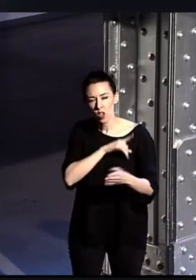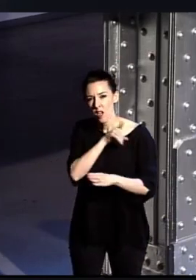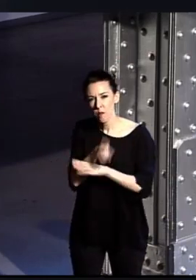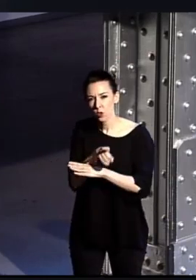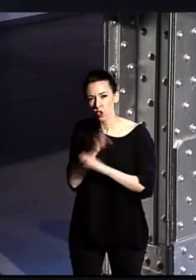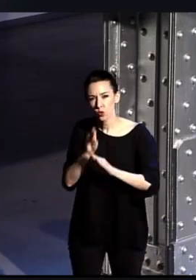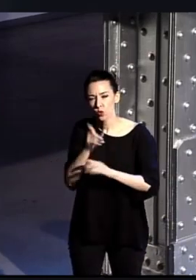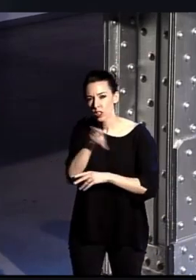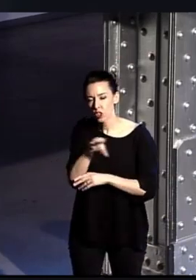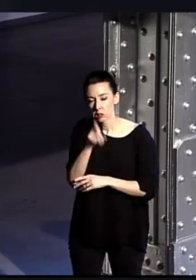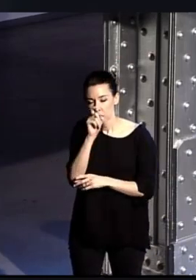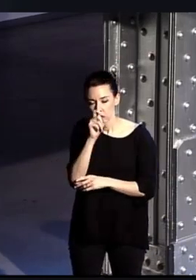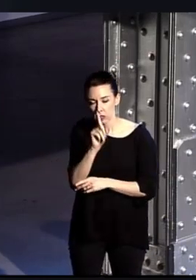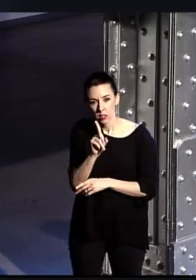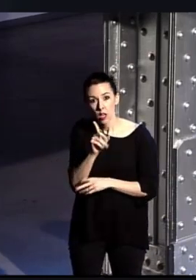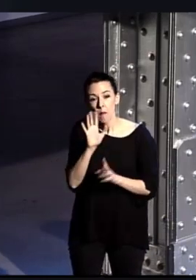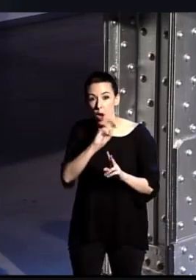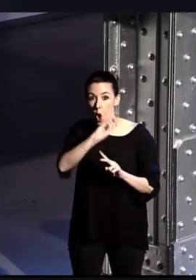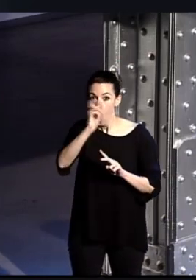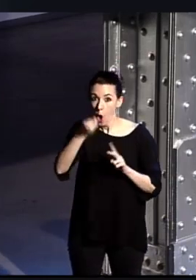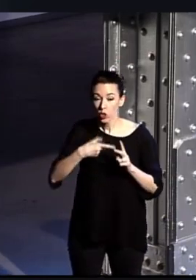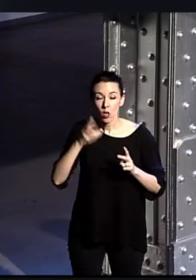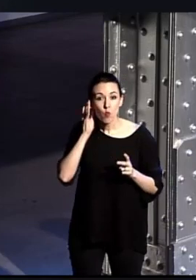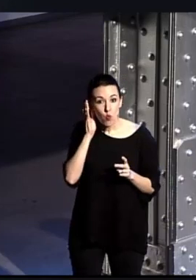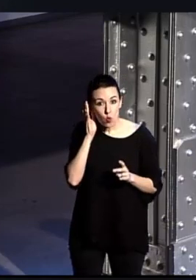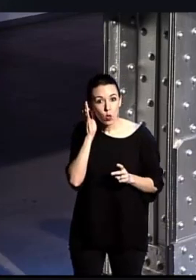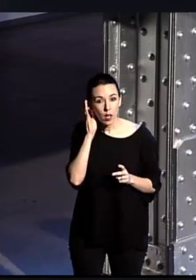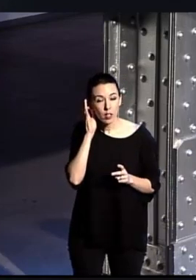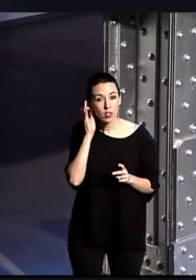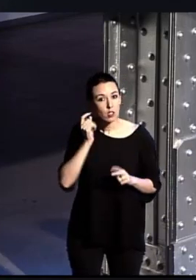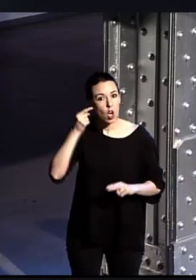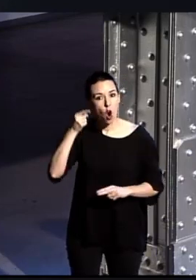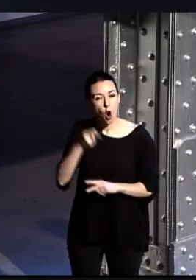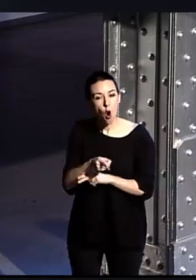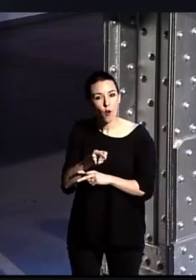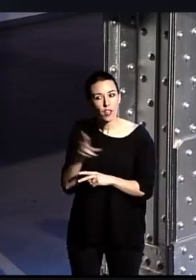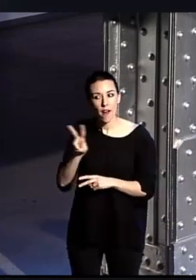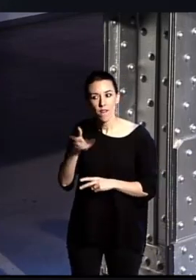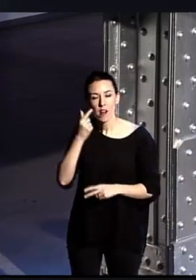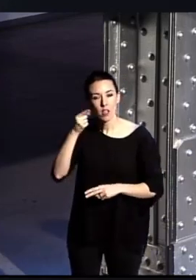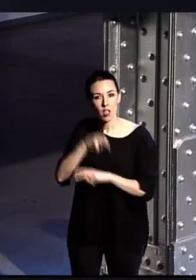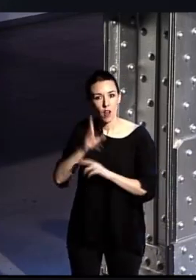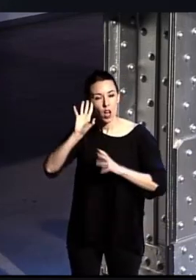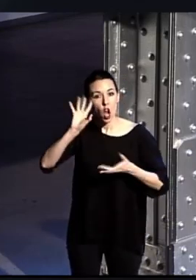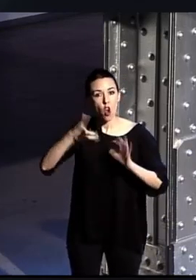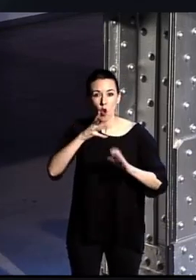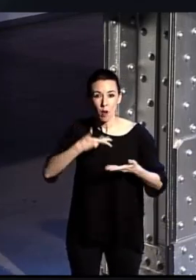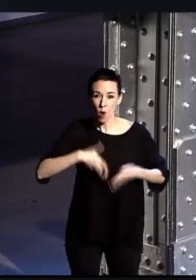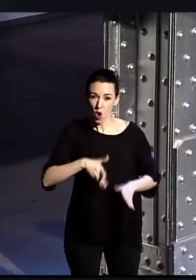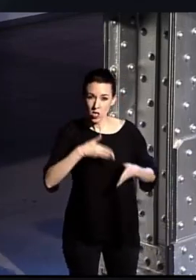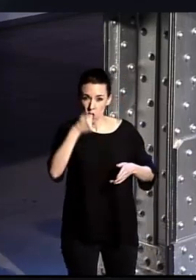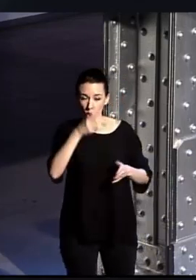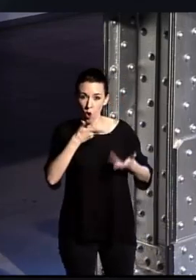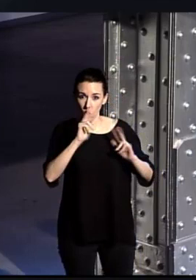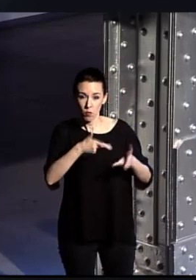de Hetzel, pero sí lo es en el caso de otra mujer a la que obliga a Verne que escriba, que se vuelve loca por la pérdida del hijo,